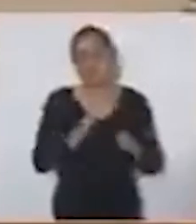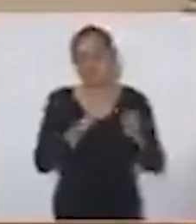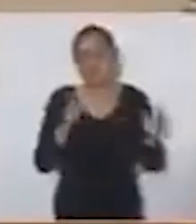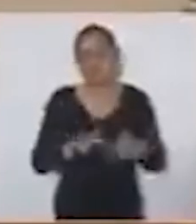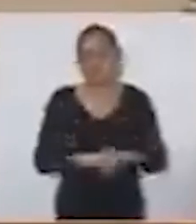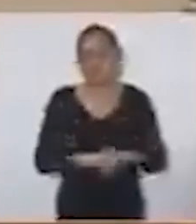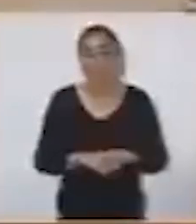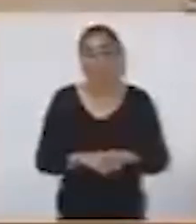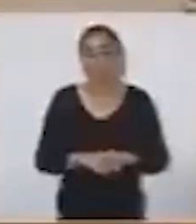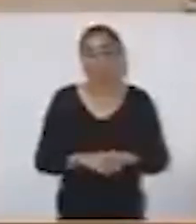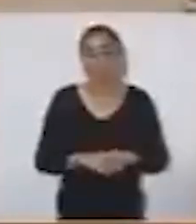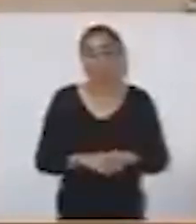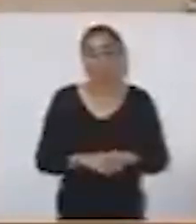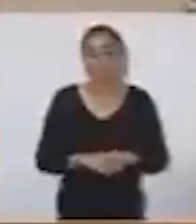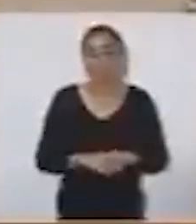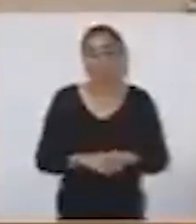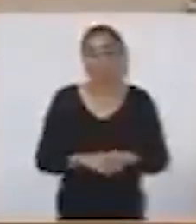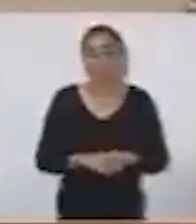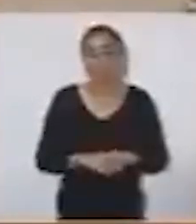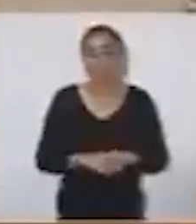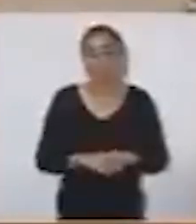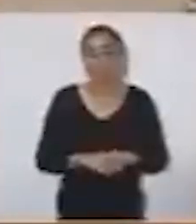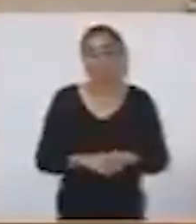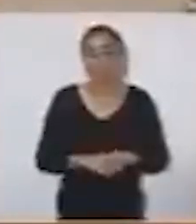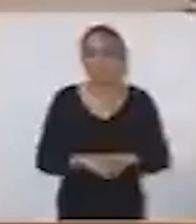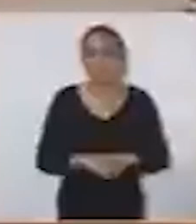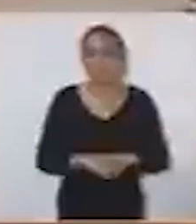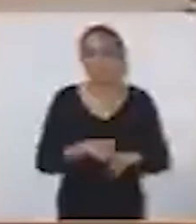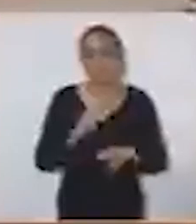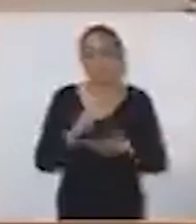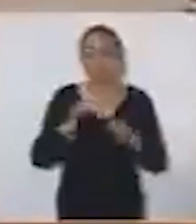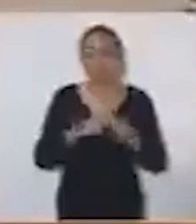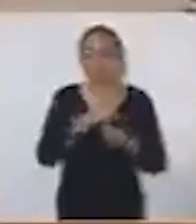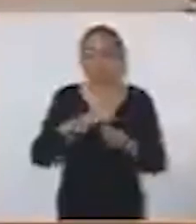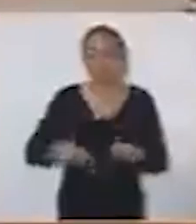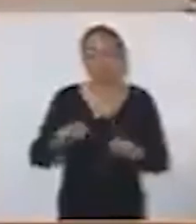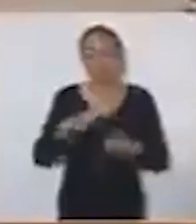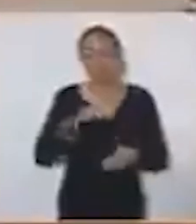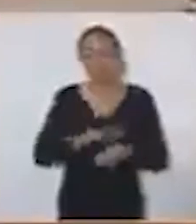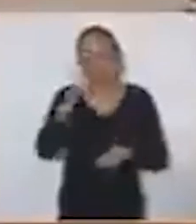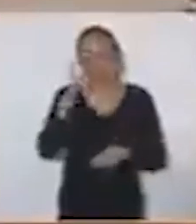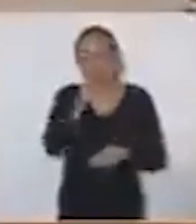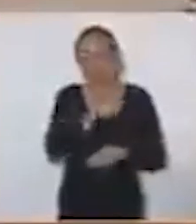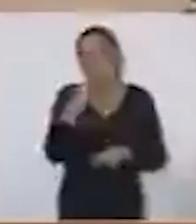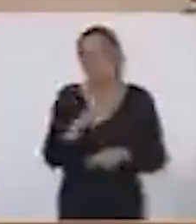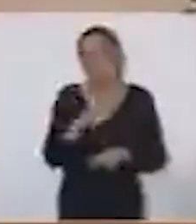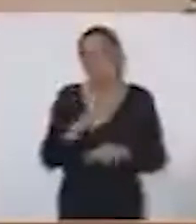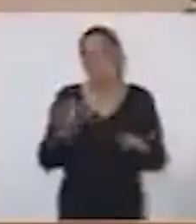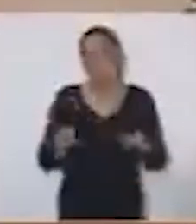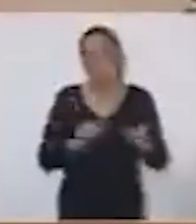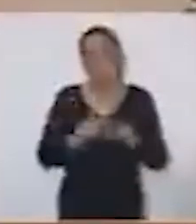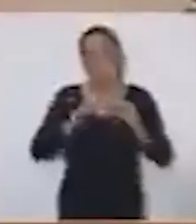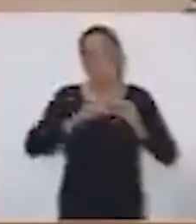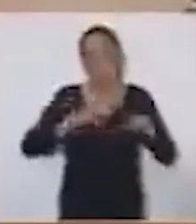sabemos inclusive En qué municipio se les van a complicar las cosas pero tienen superior de aclaración y